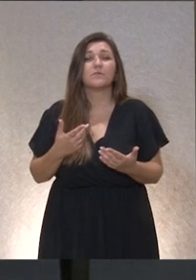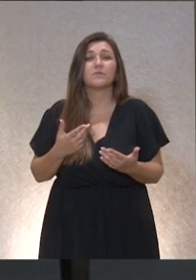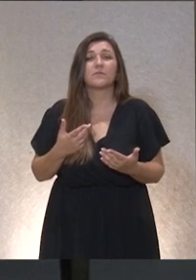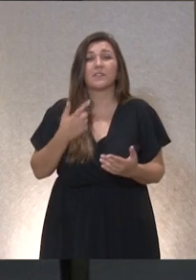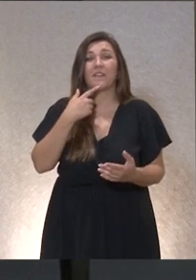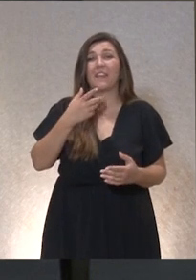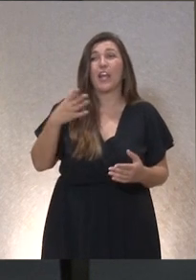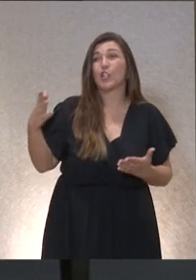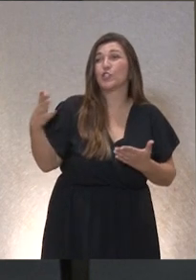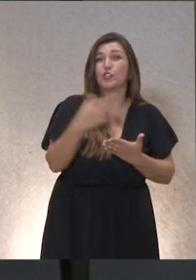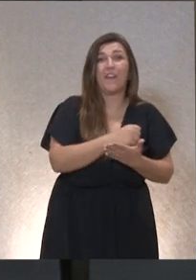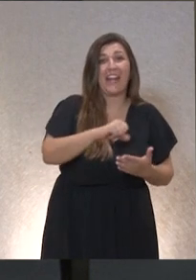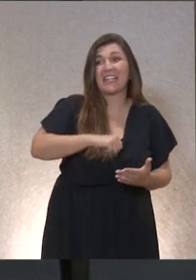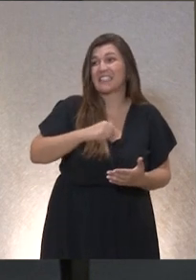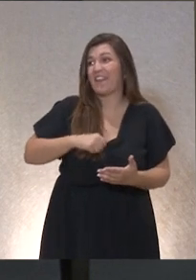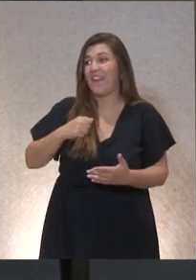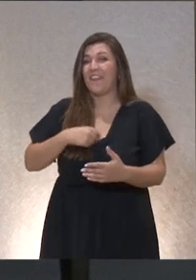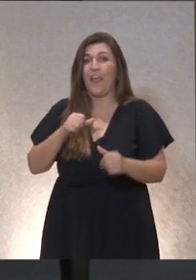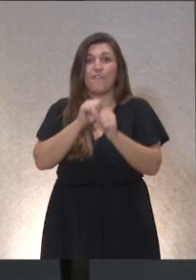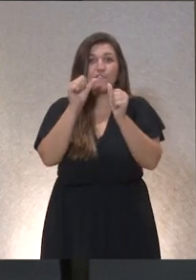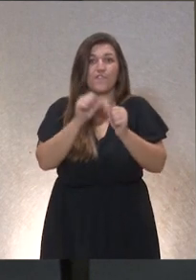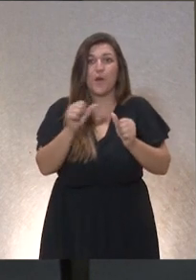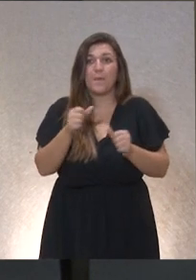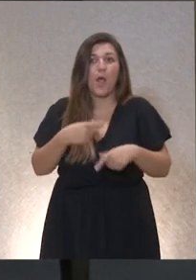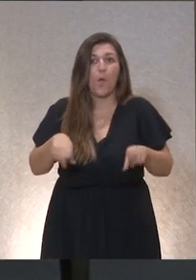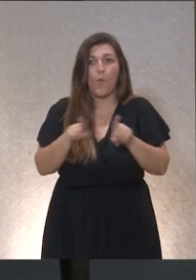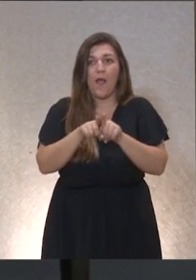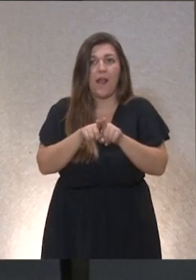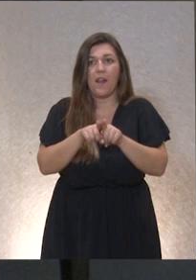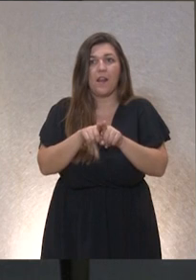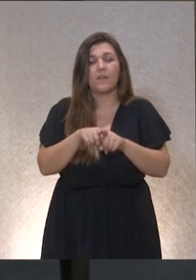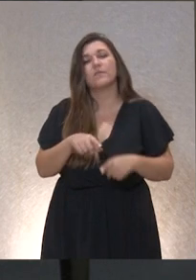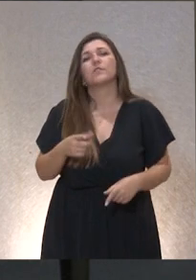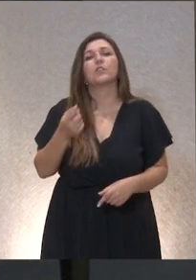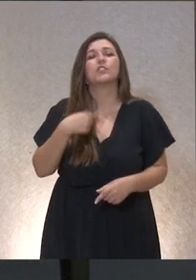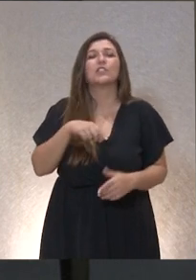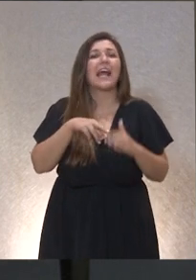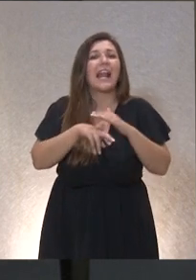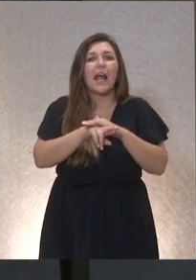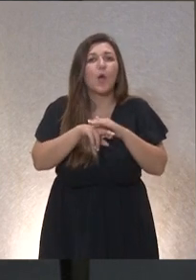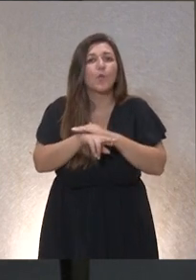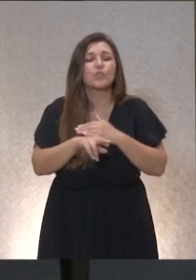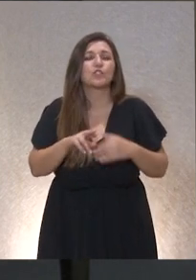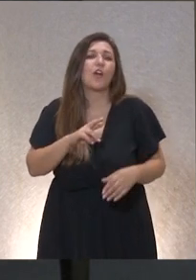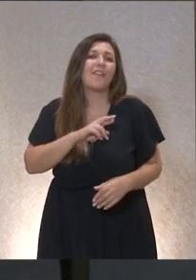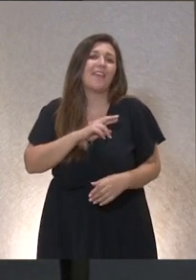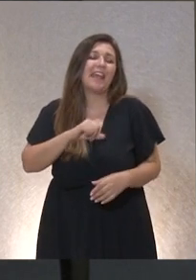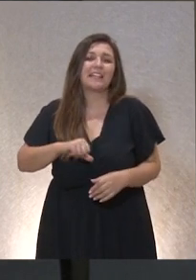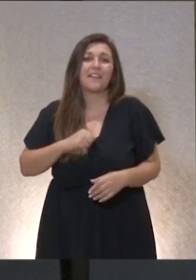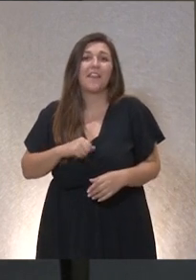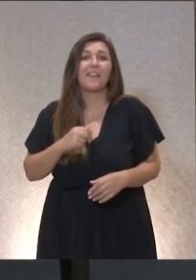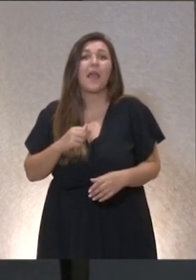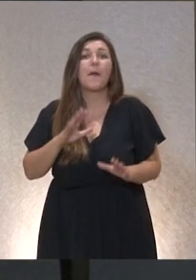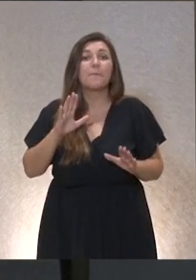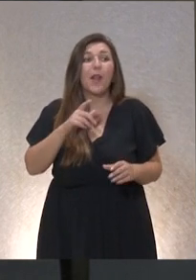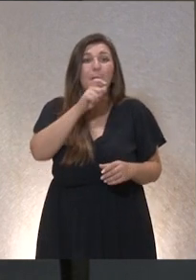todas las residencias quizá Nuestro camino que fue muy similar al de otros recursos otra residencia pero la singularidad está en que nuestros